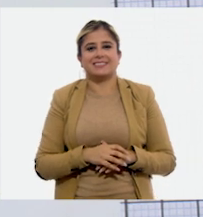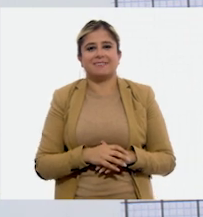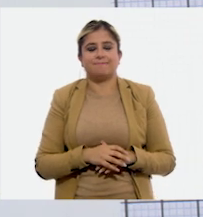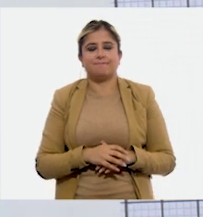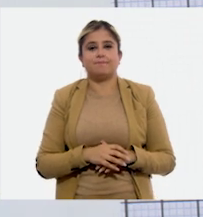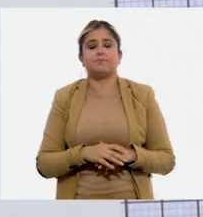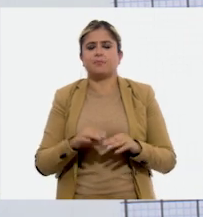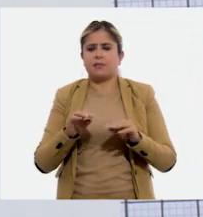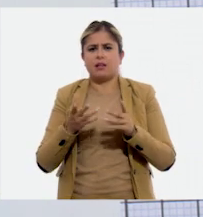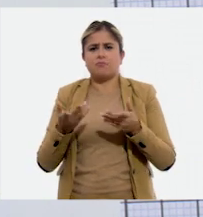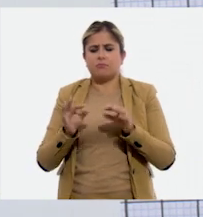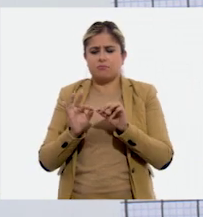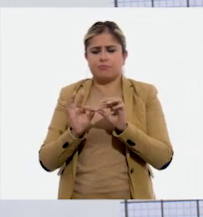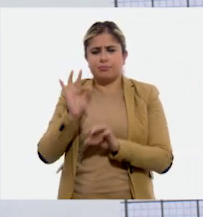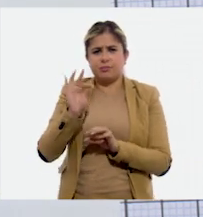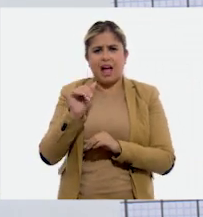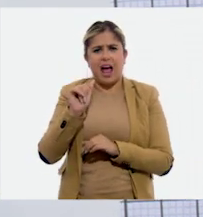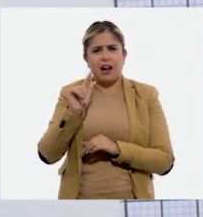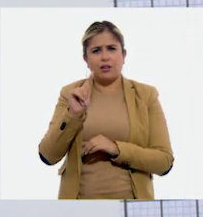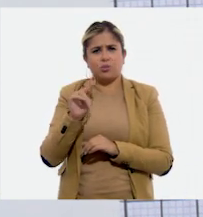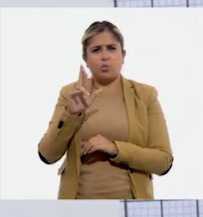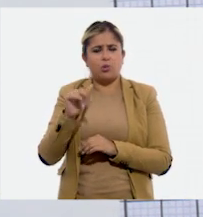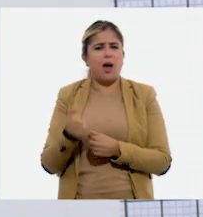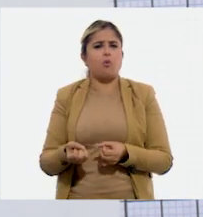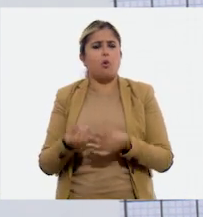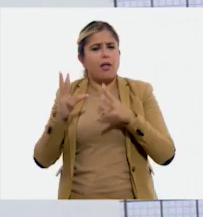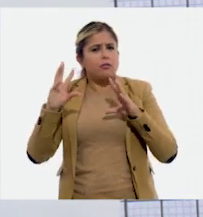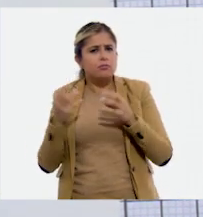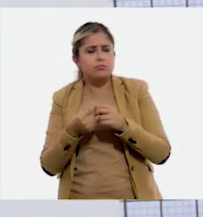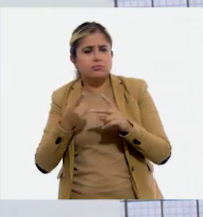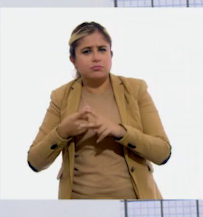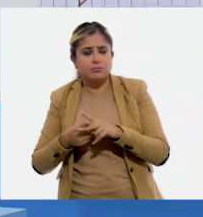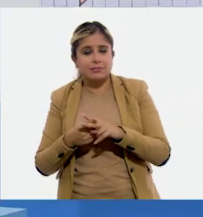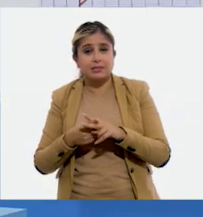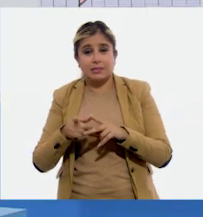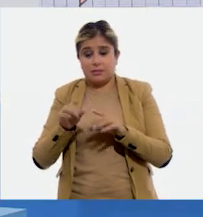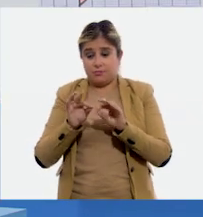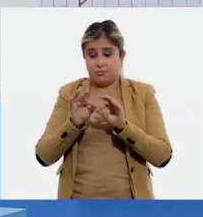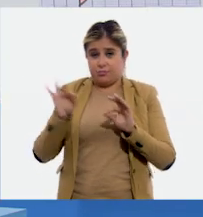¿Y de altura cuántos tenemos, Ton? De altura son...